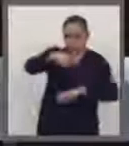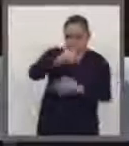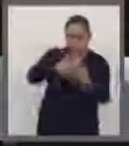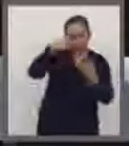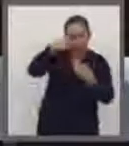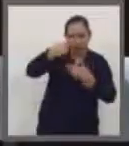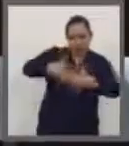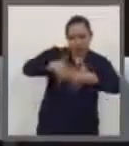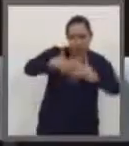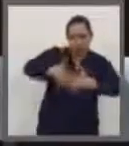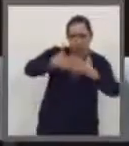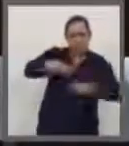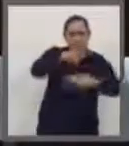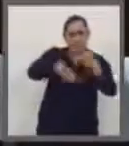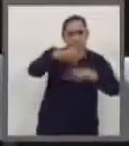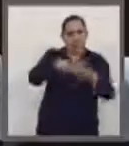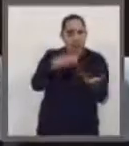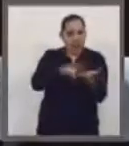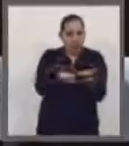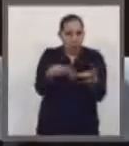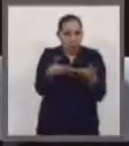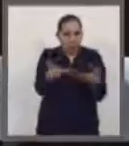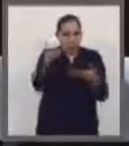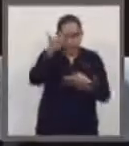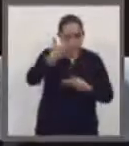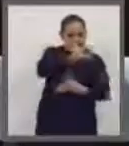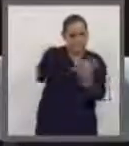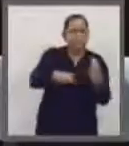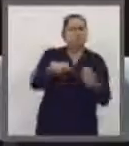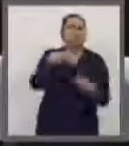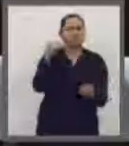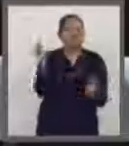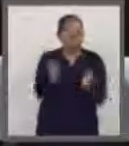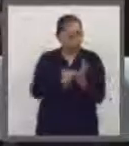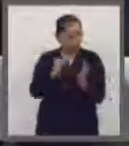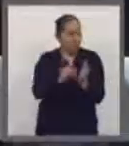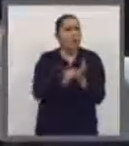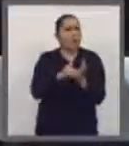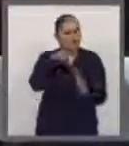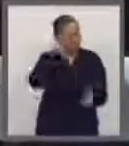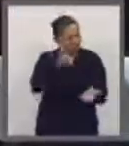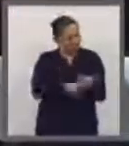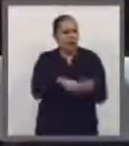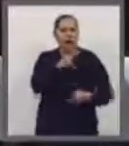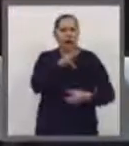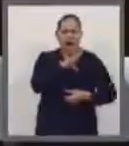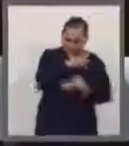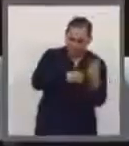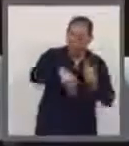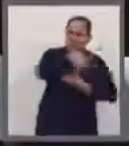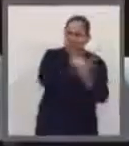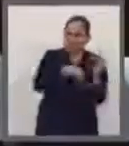tanques de almacenamiento que hoy les están prestando precisamente a aquellos que expulsó